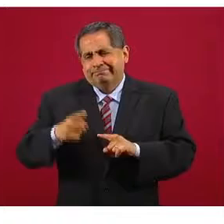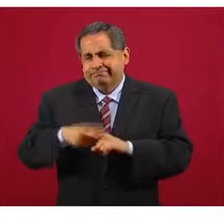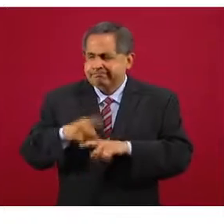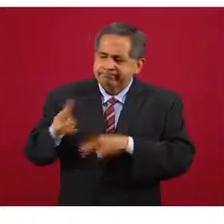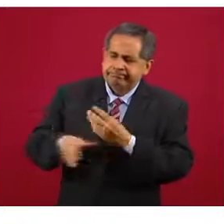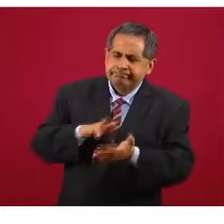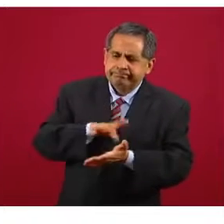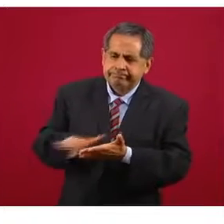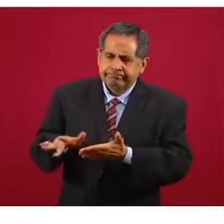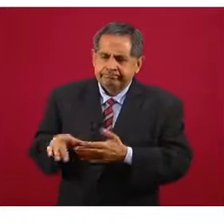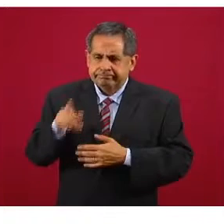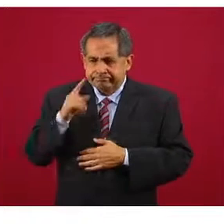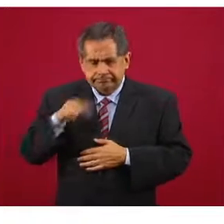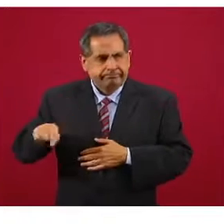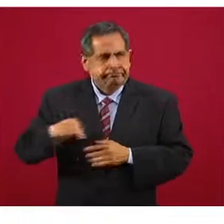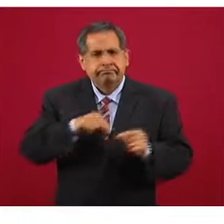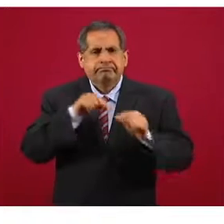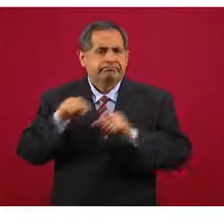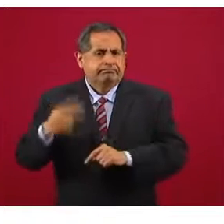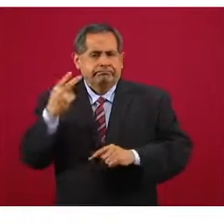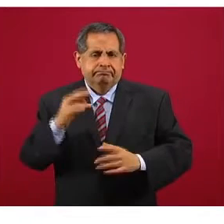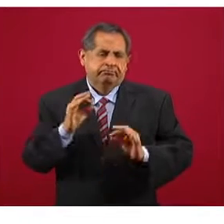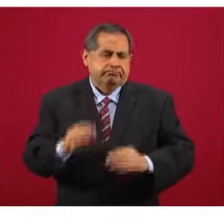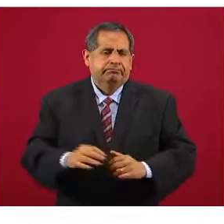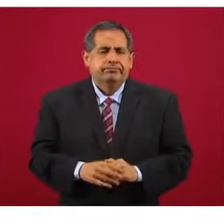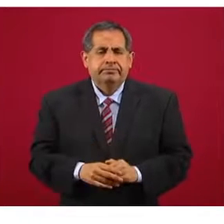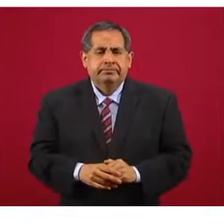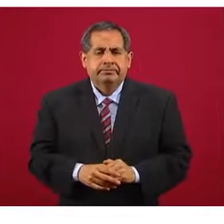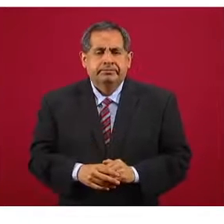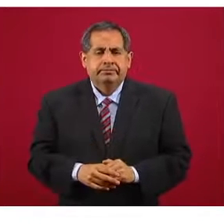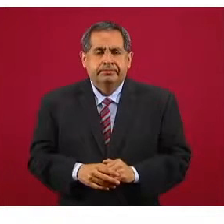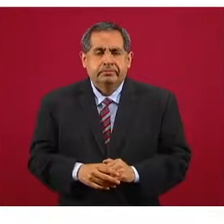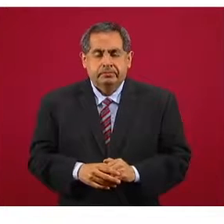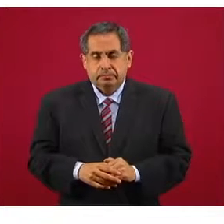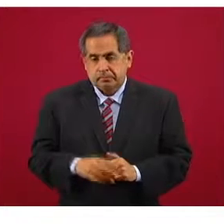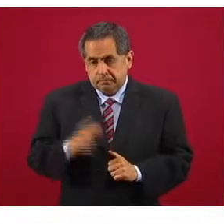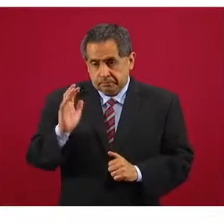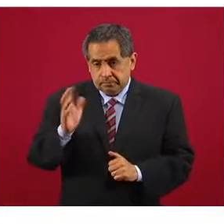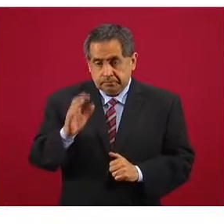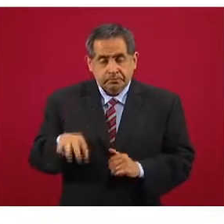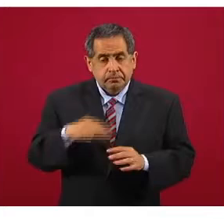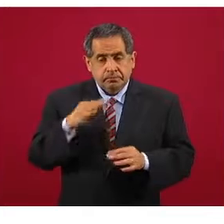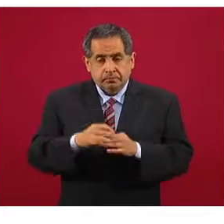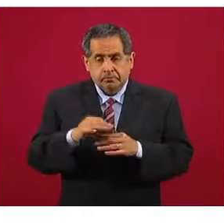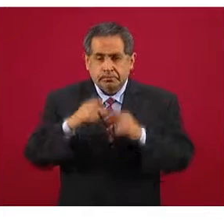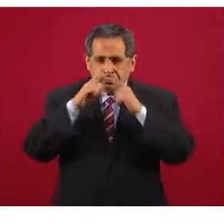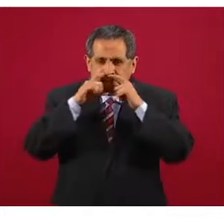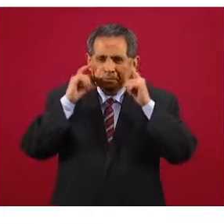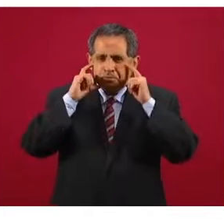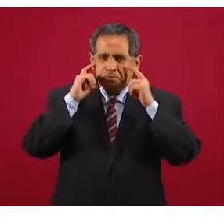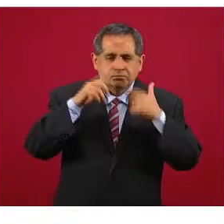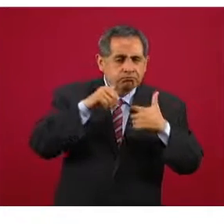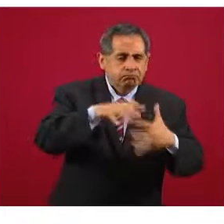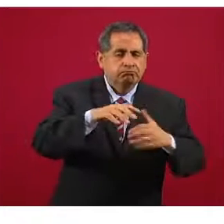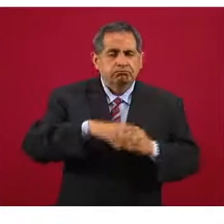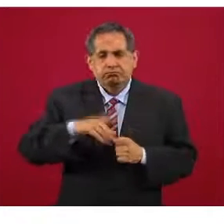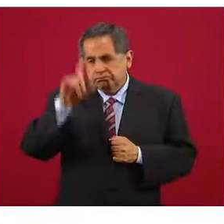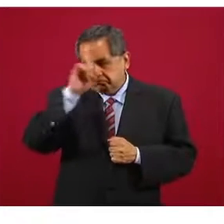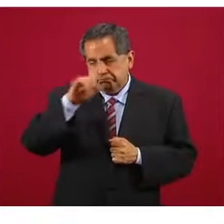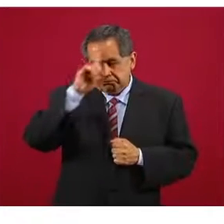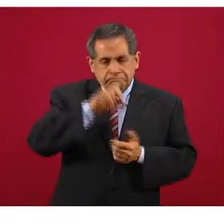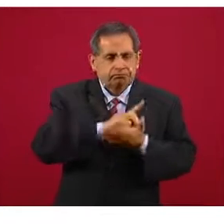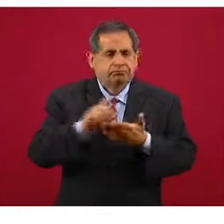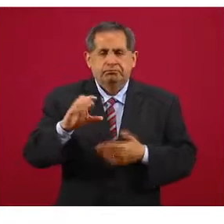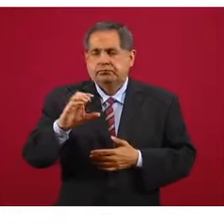respaldo para acceder a servicios médicos. Se ha hecho entrega de cubrebocas, asesoría sobre derechos